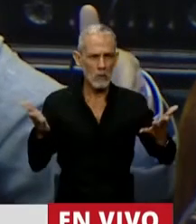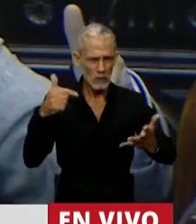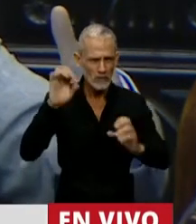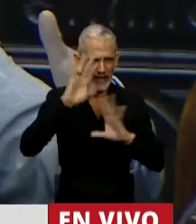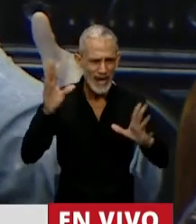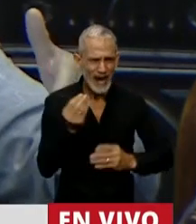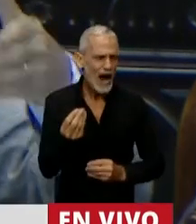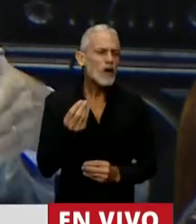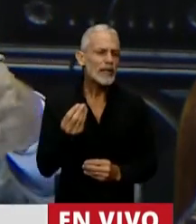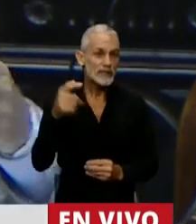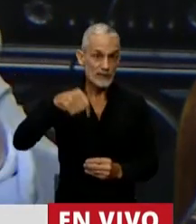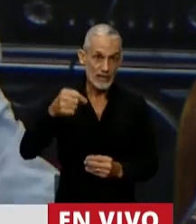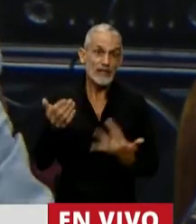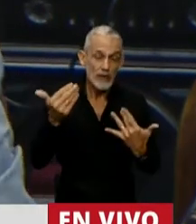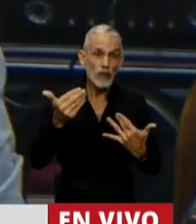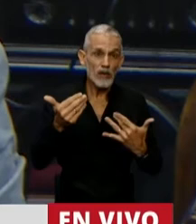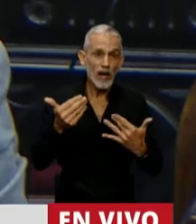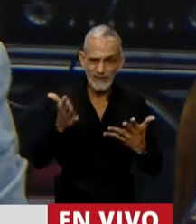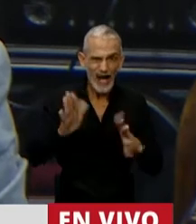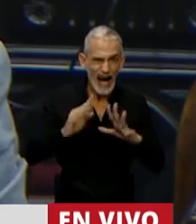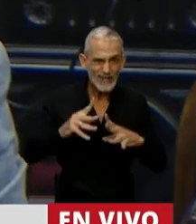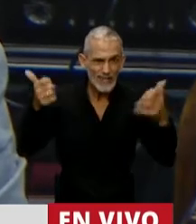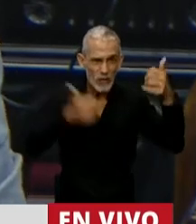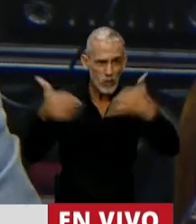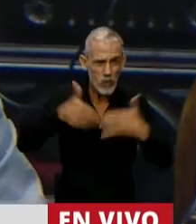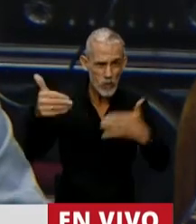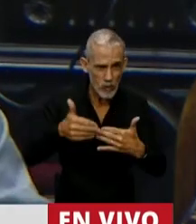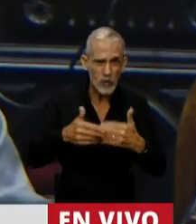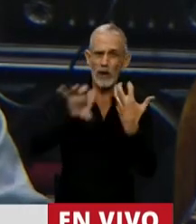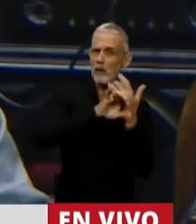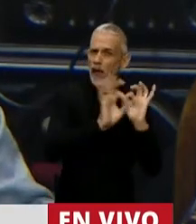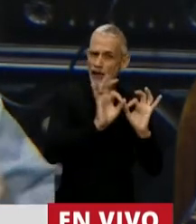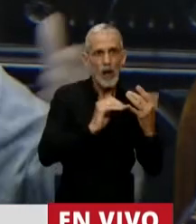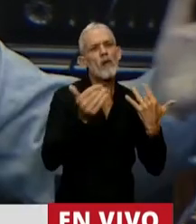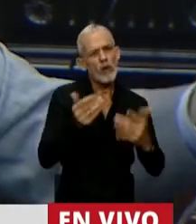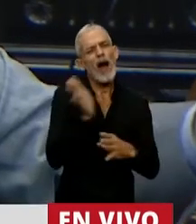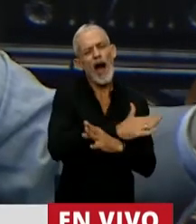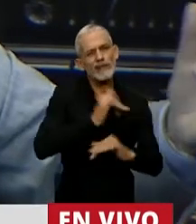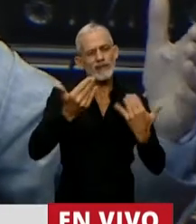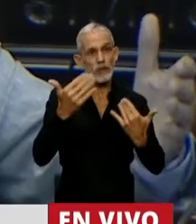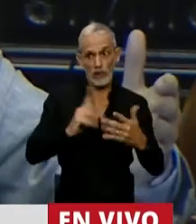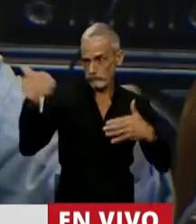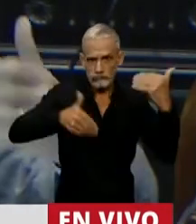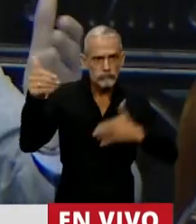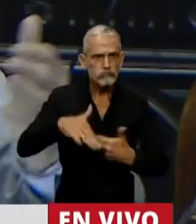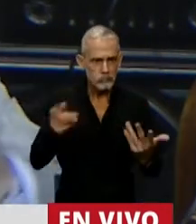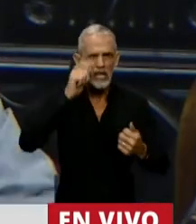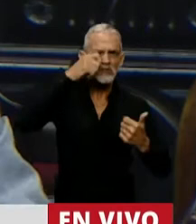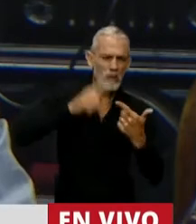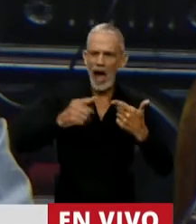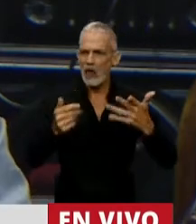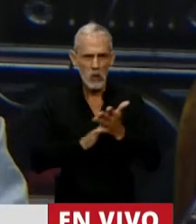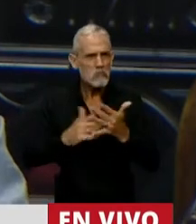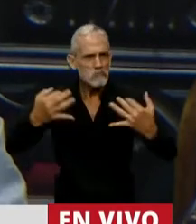que se podían haber hecho estas decisiones en forma presencial, ab initio, porque estamos todos, nos hicimos los hisopados, los